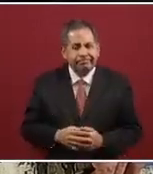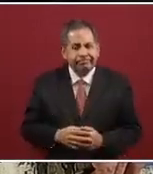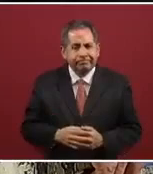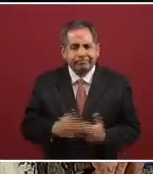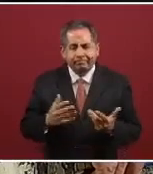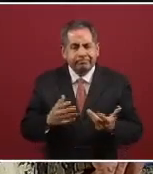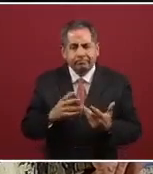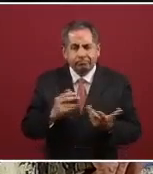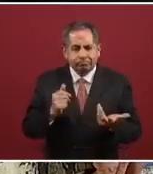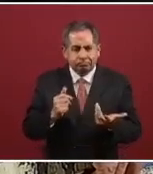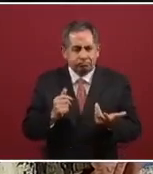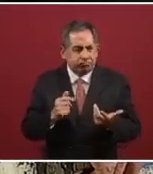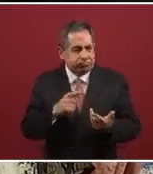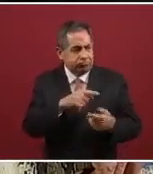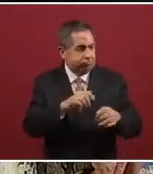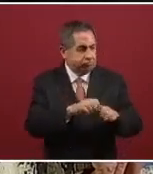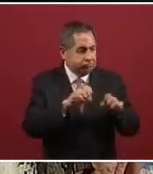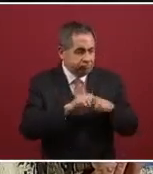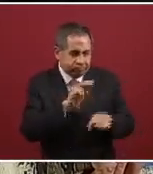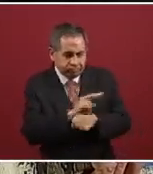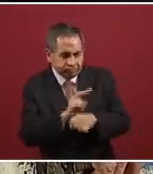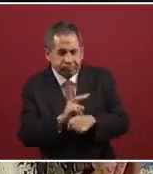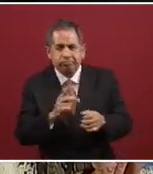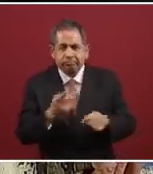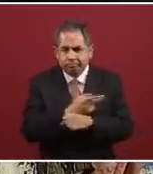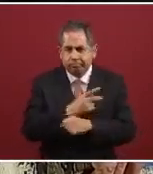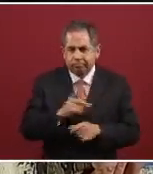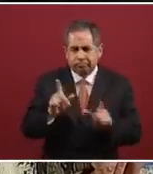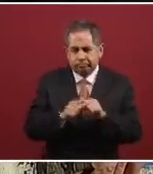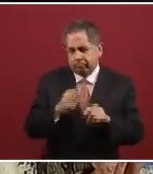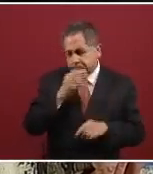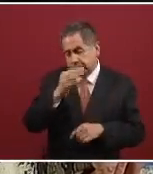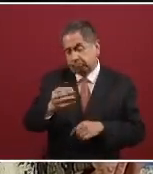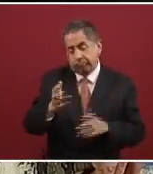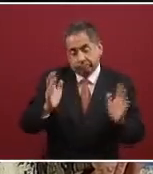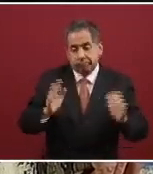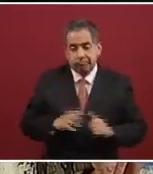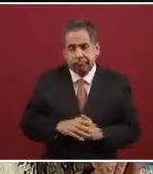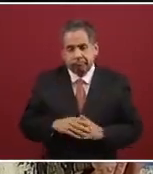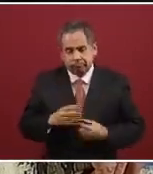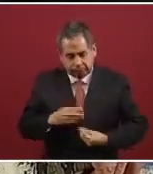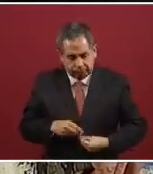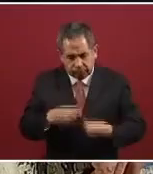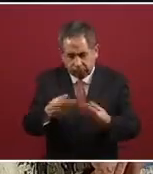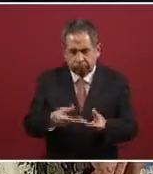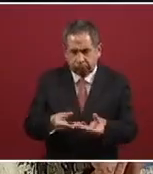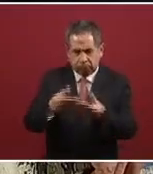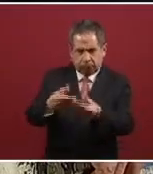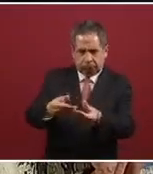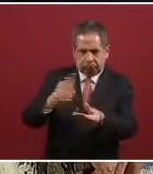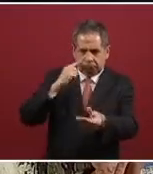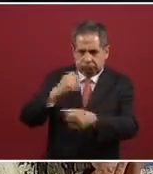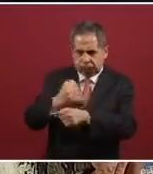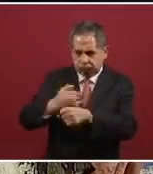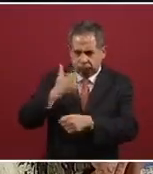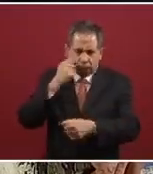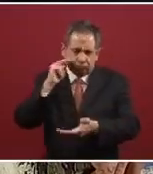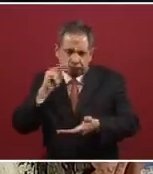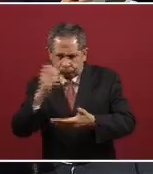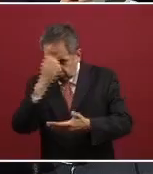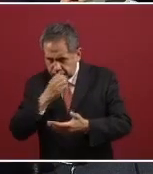¿No está cooperando el equipo que hay por ahí, no? Esa es la primera, y le aporto los datos por si usted quiere, sí,